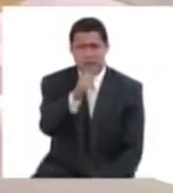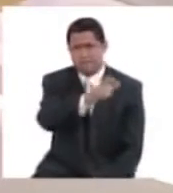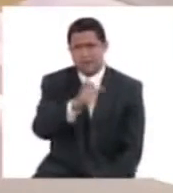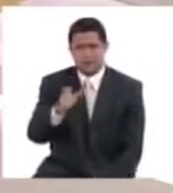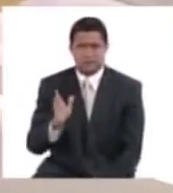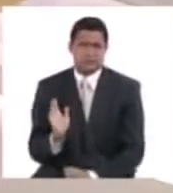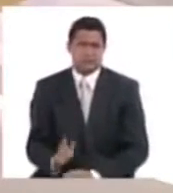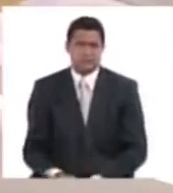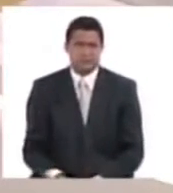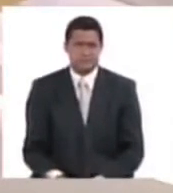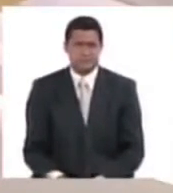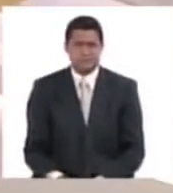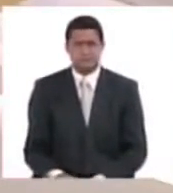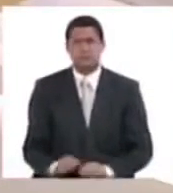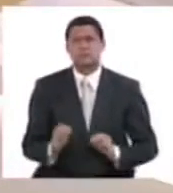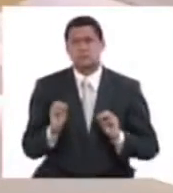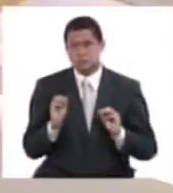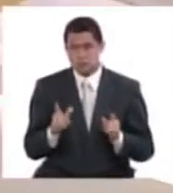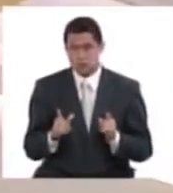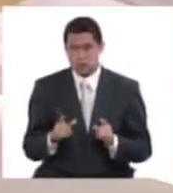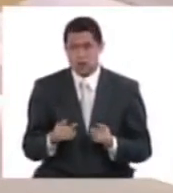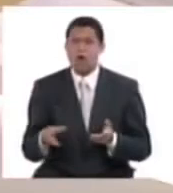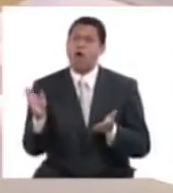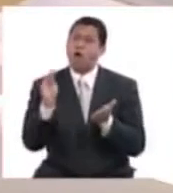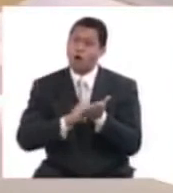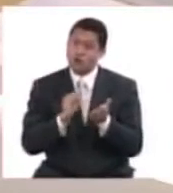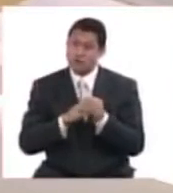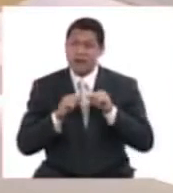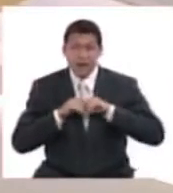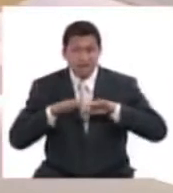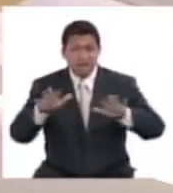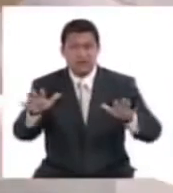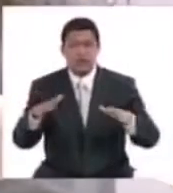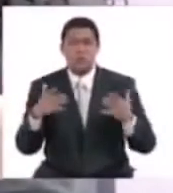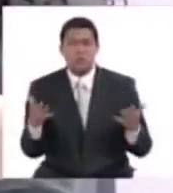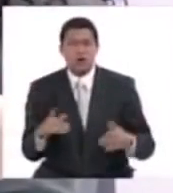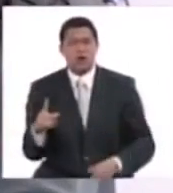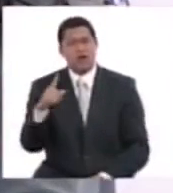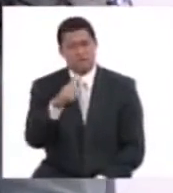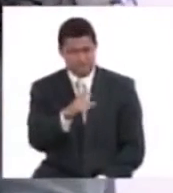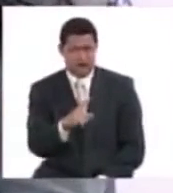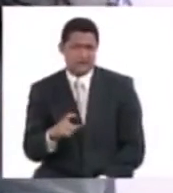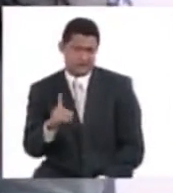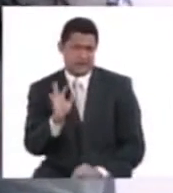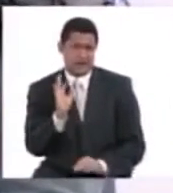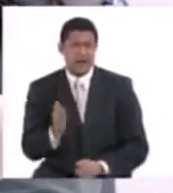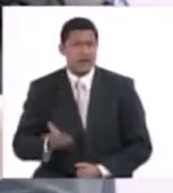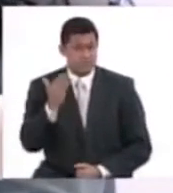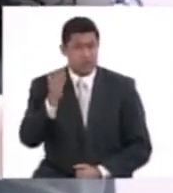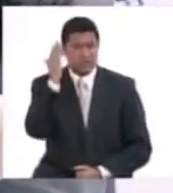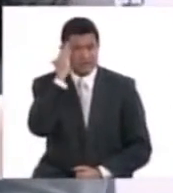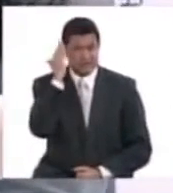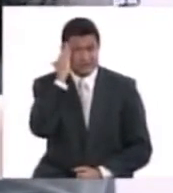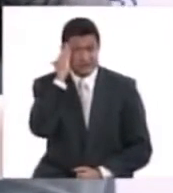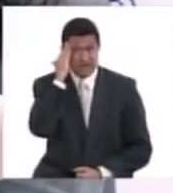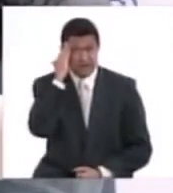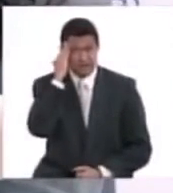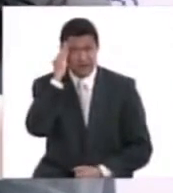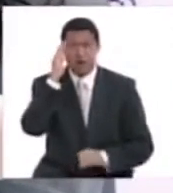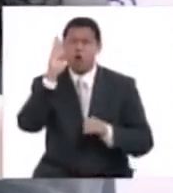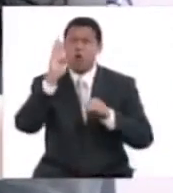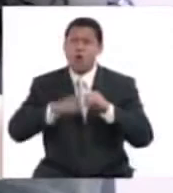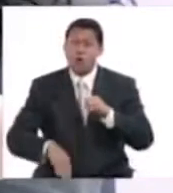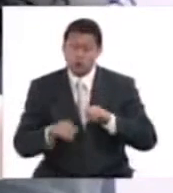persona? Bueno, otra vez, la infección es producida por una bacteria. Es importante saber que